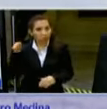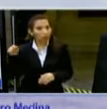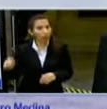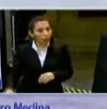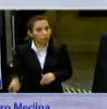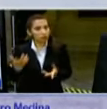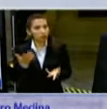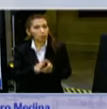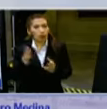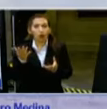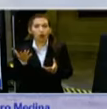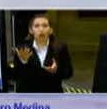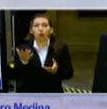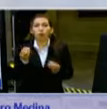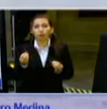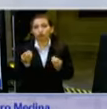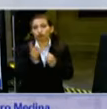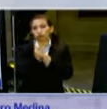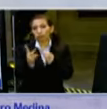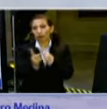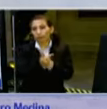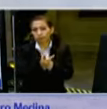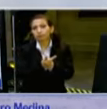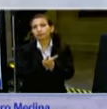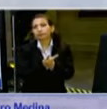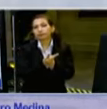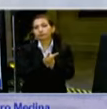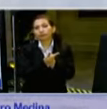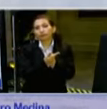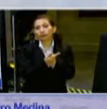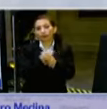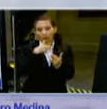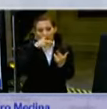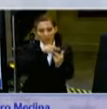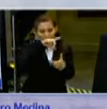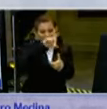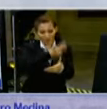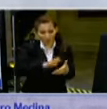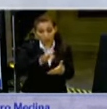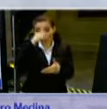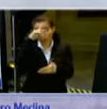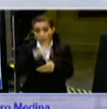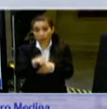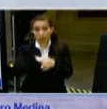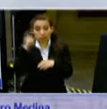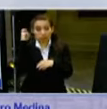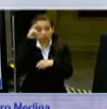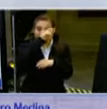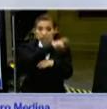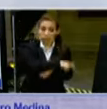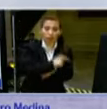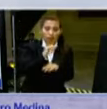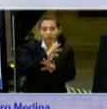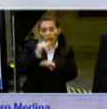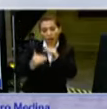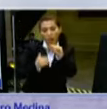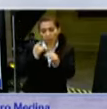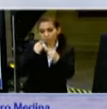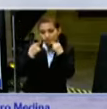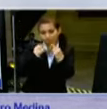digamos, bendición para muchos países de nuestra región latinoamericana, para México era muy complicado y se ha avanzado al